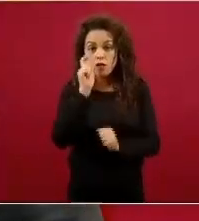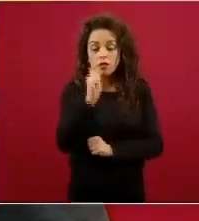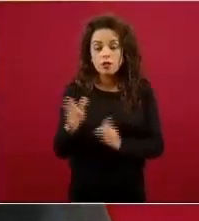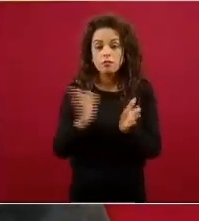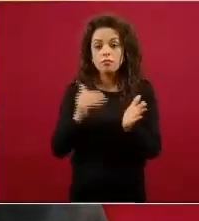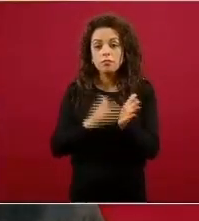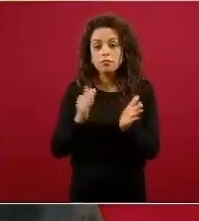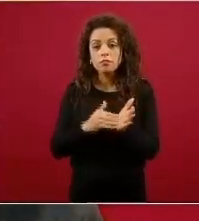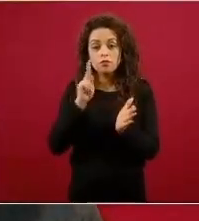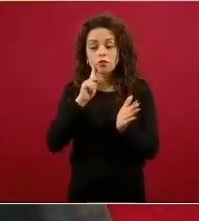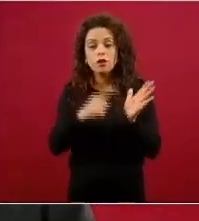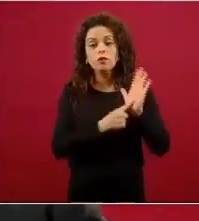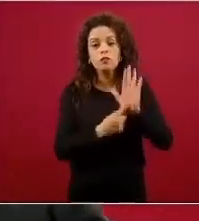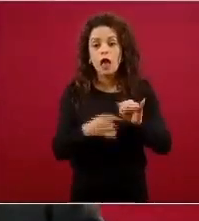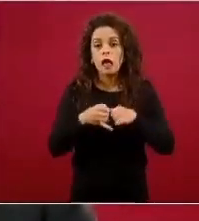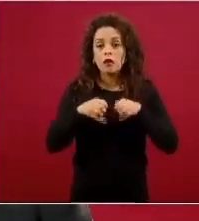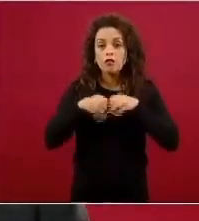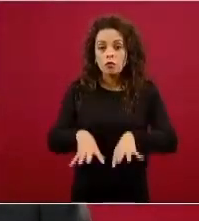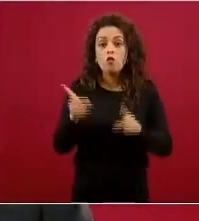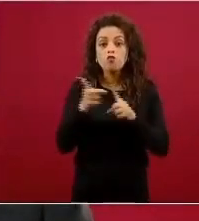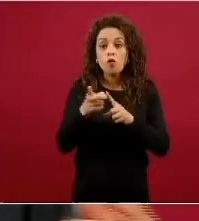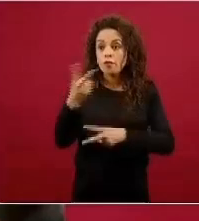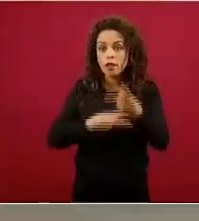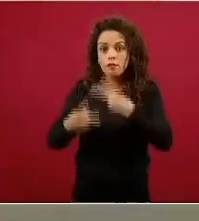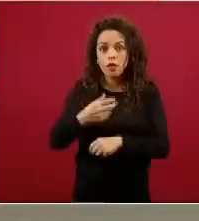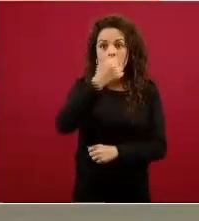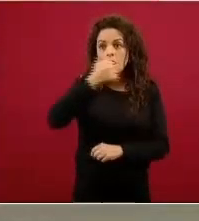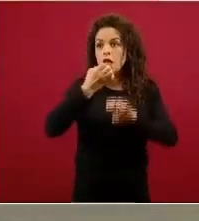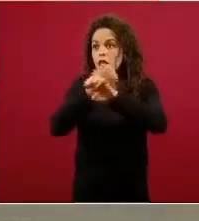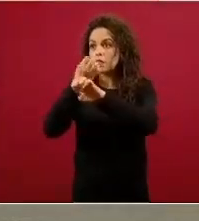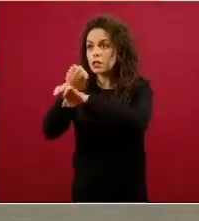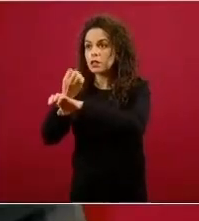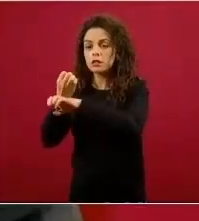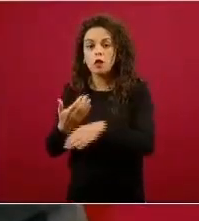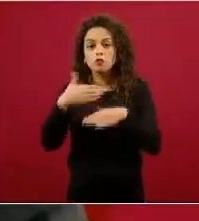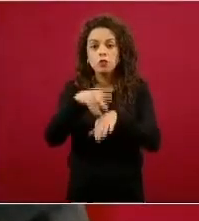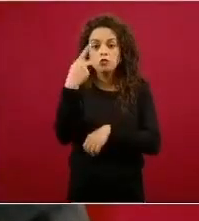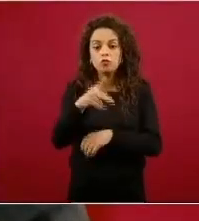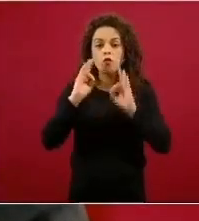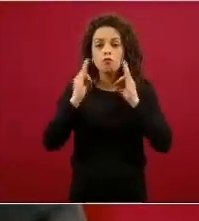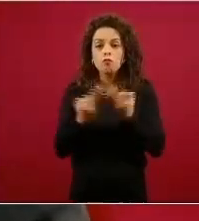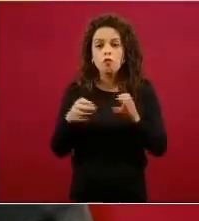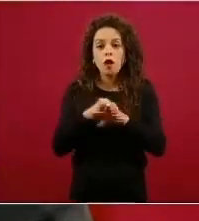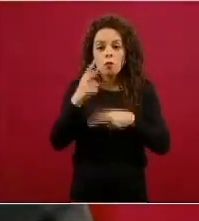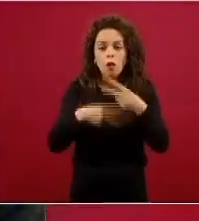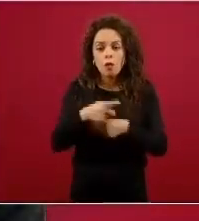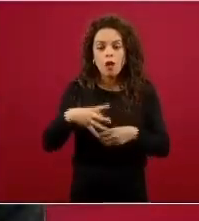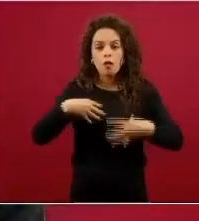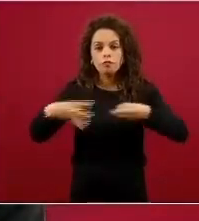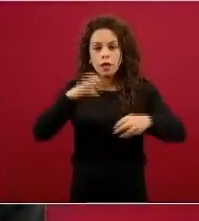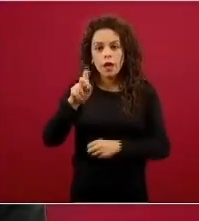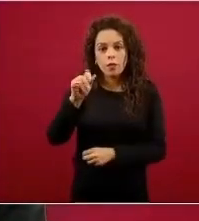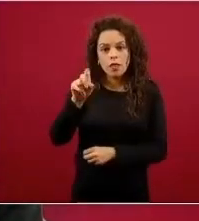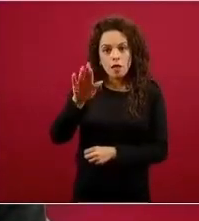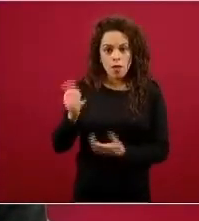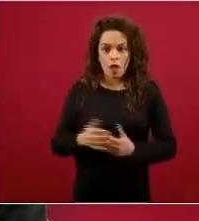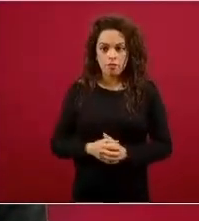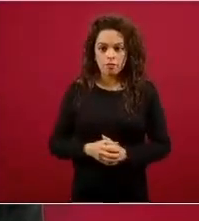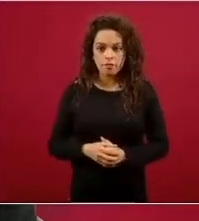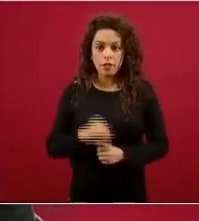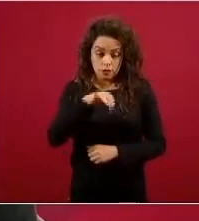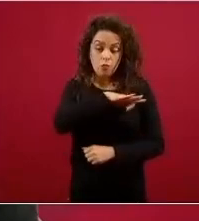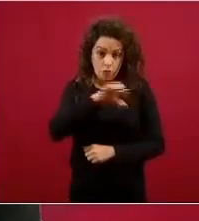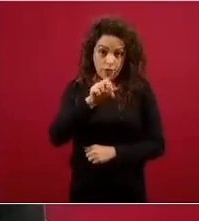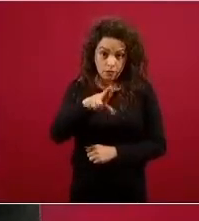documental de la información que producen los propios estados sobre el curso de la epidemia. Entonces sí puede pasar. ¿Qué tan deseable es que